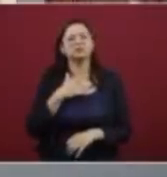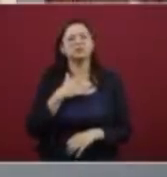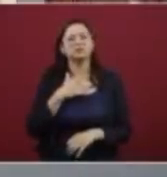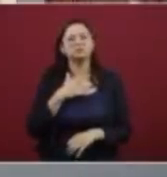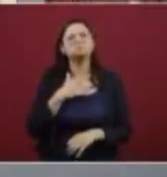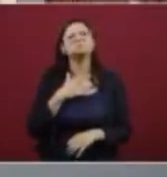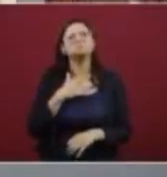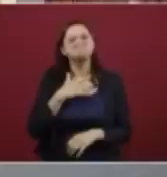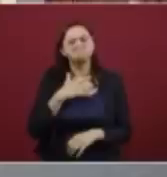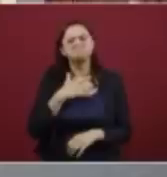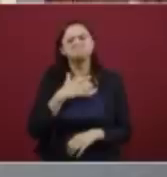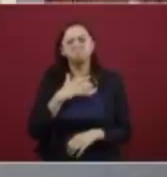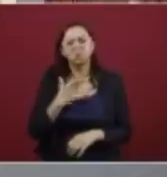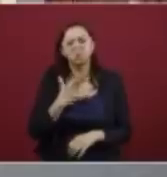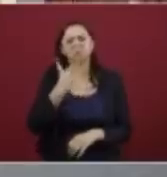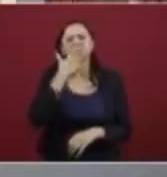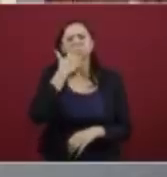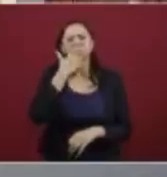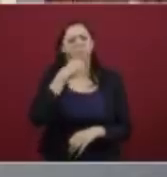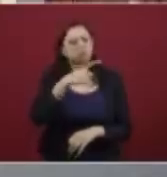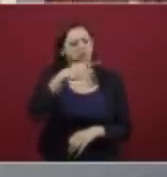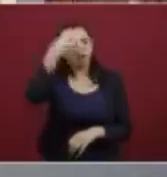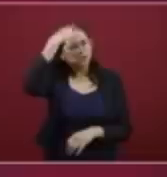como algo importante la experiencia.